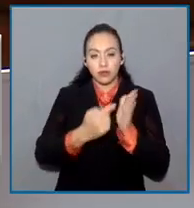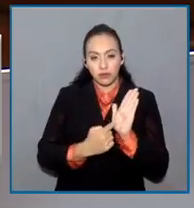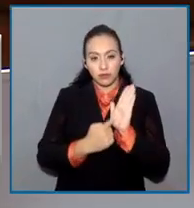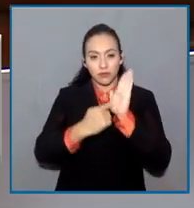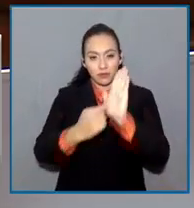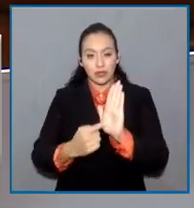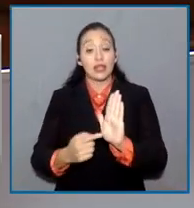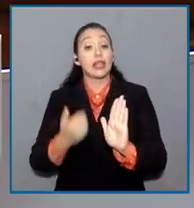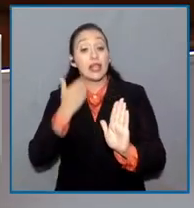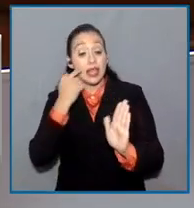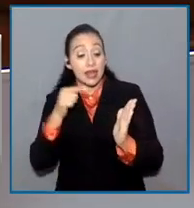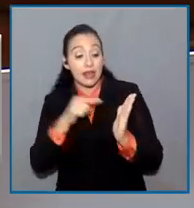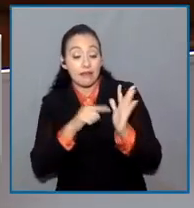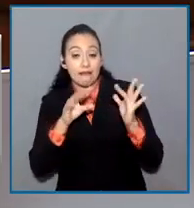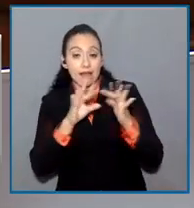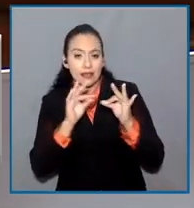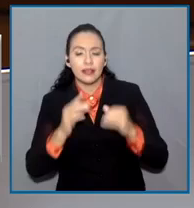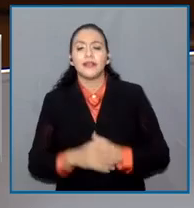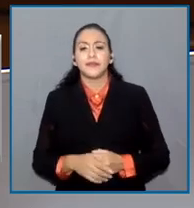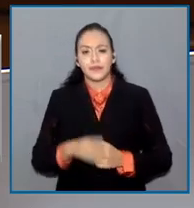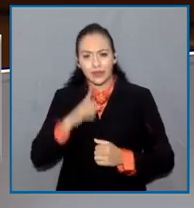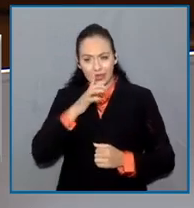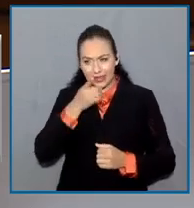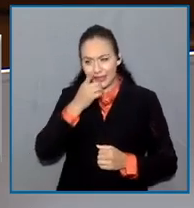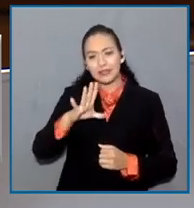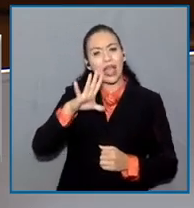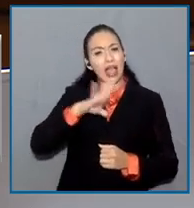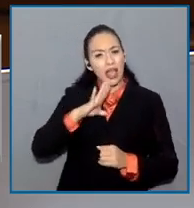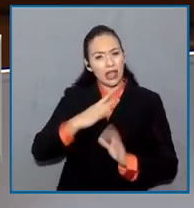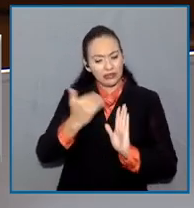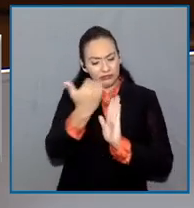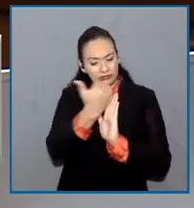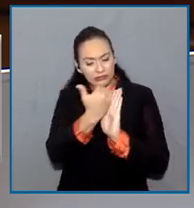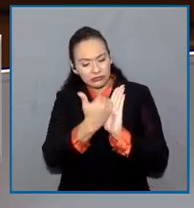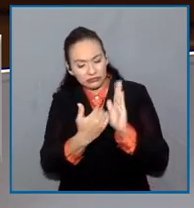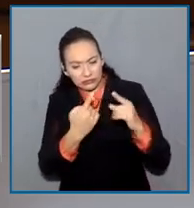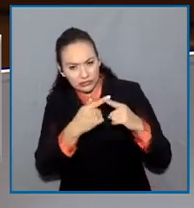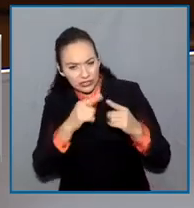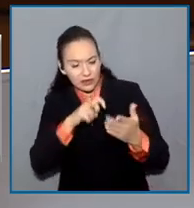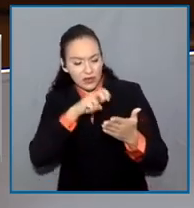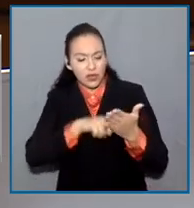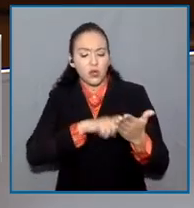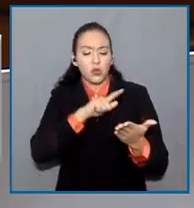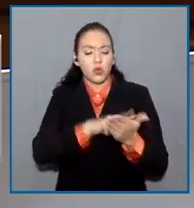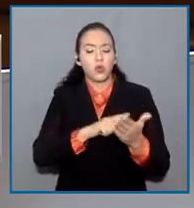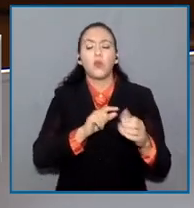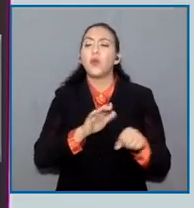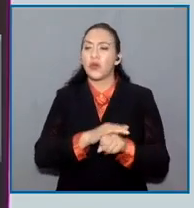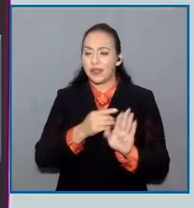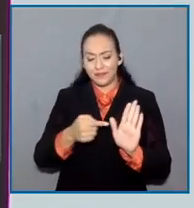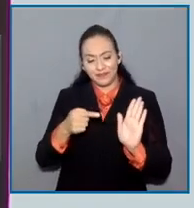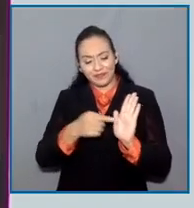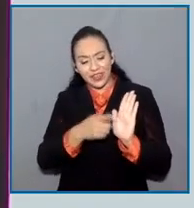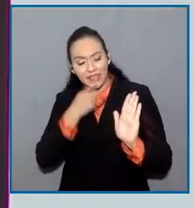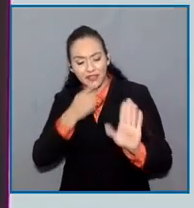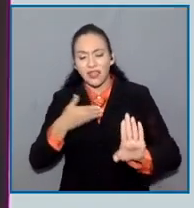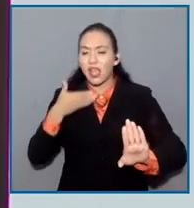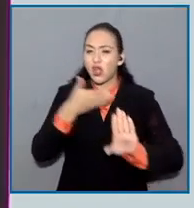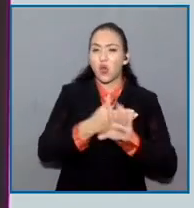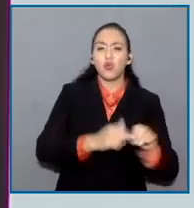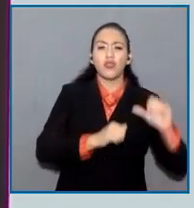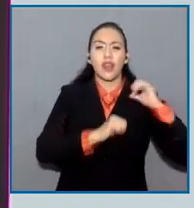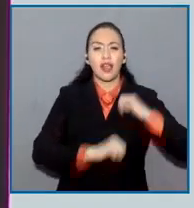declarar inválidas diversas disposiciones de la reforma, centralmente por atentar contra la división de poderes, contra la